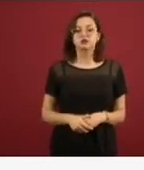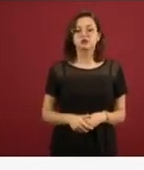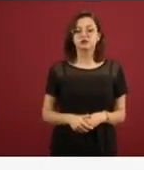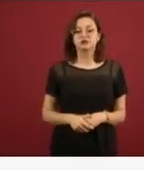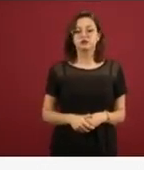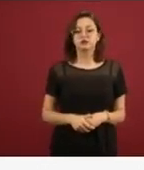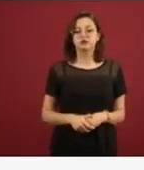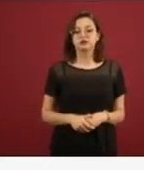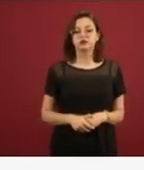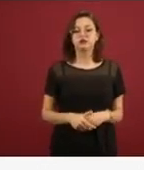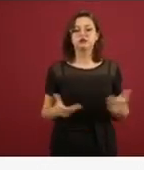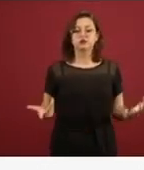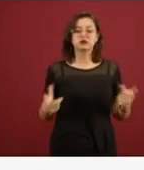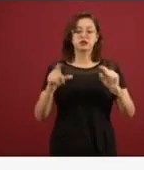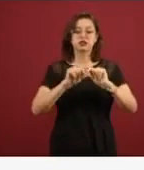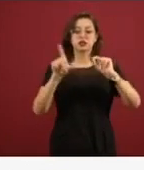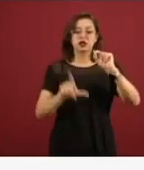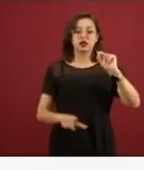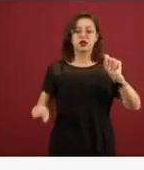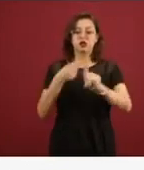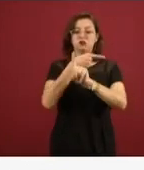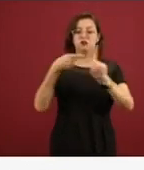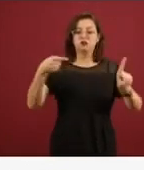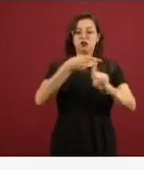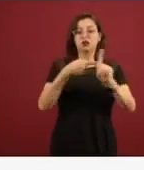que es la nacional o la media nacional de